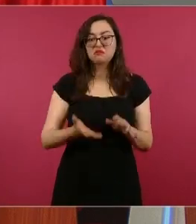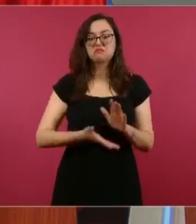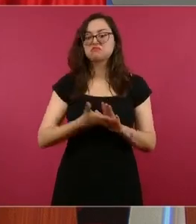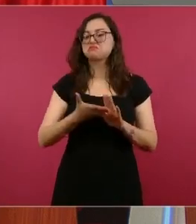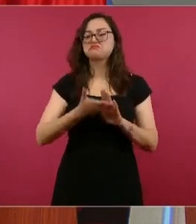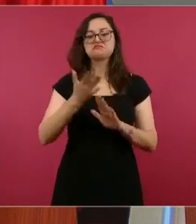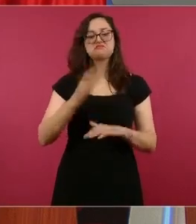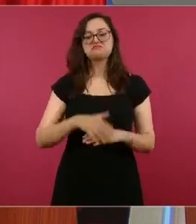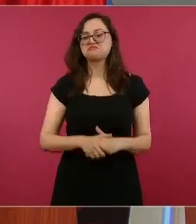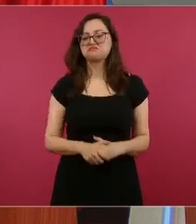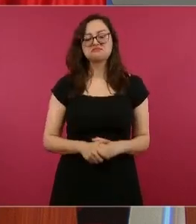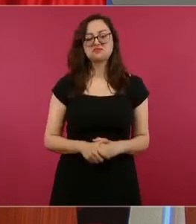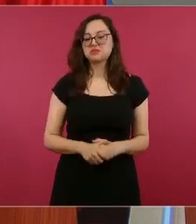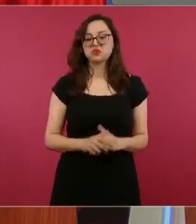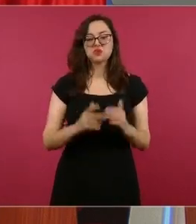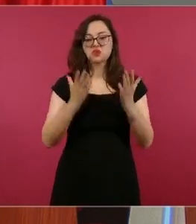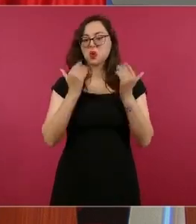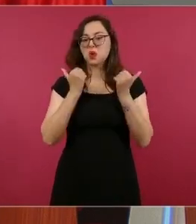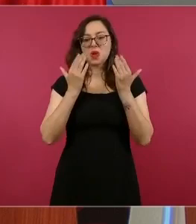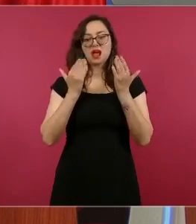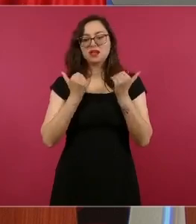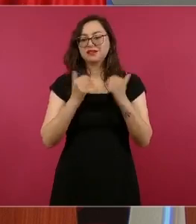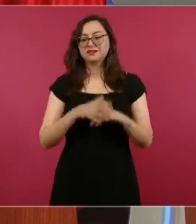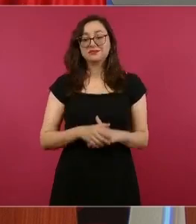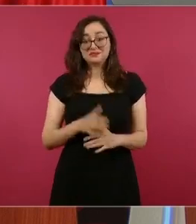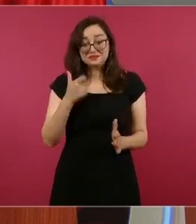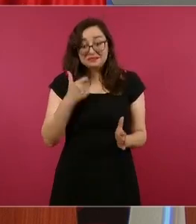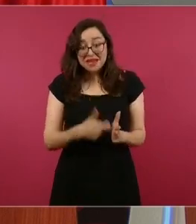en ese tiempo y con esos costos.